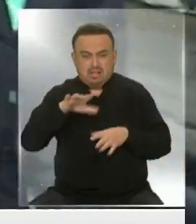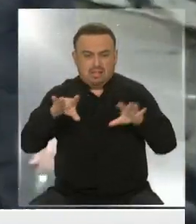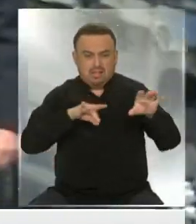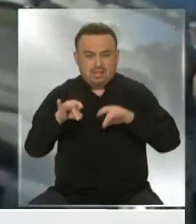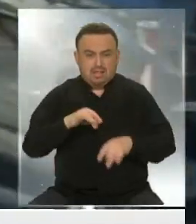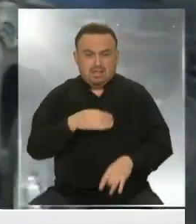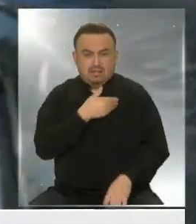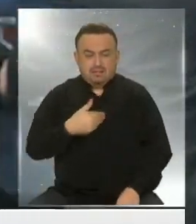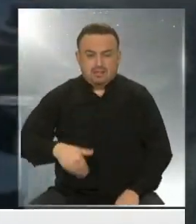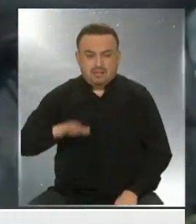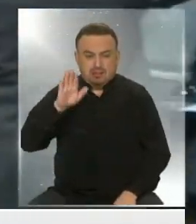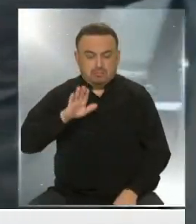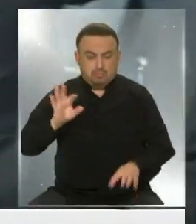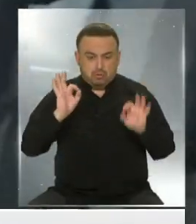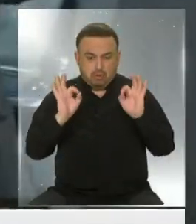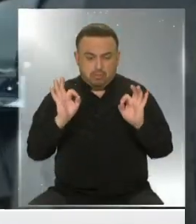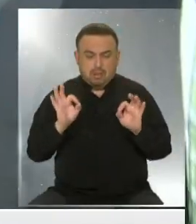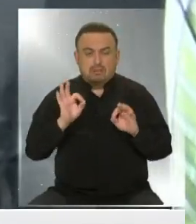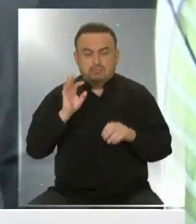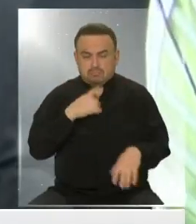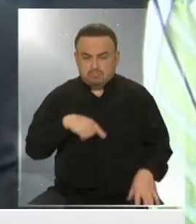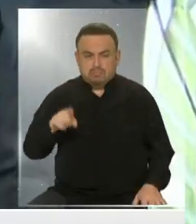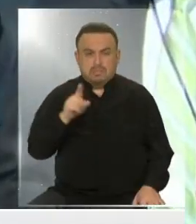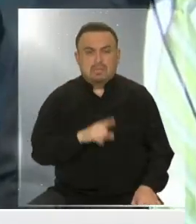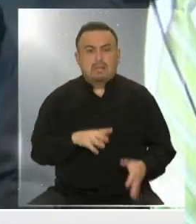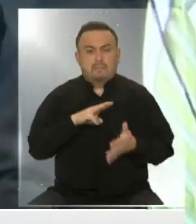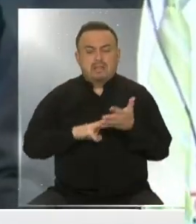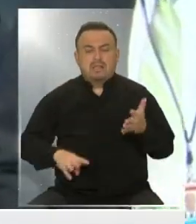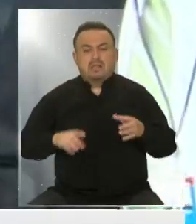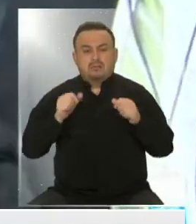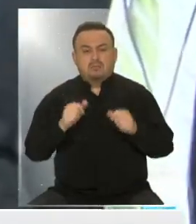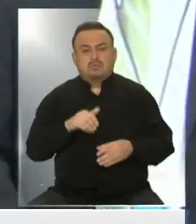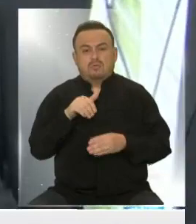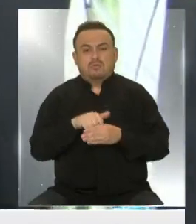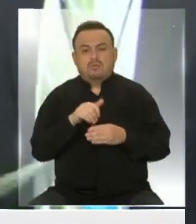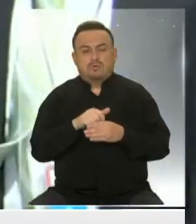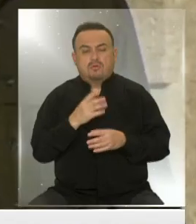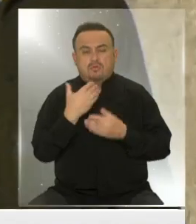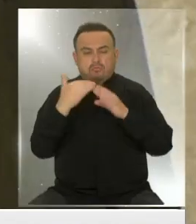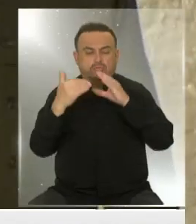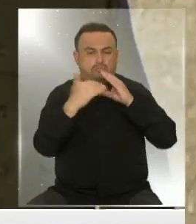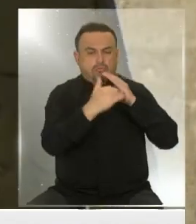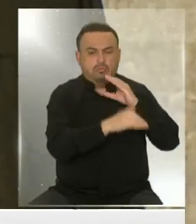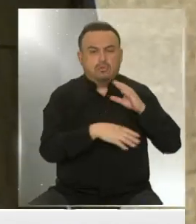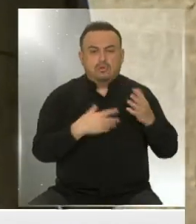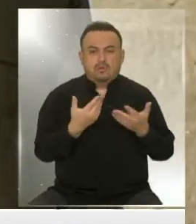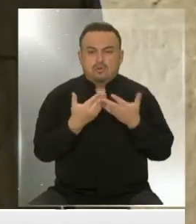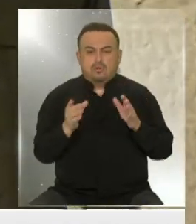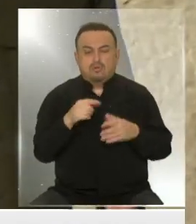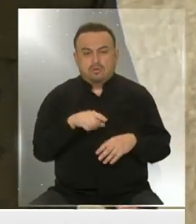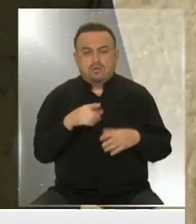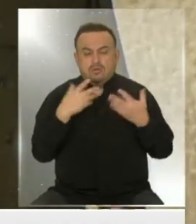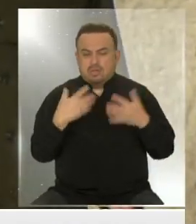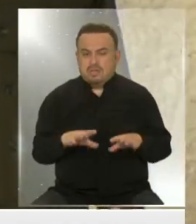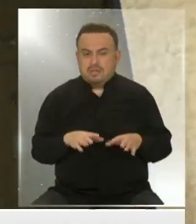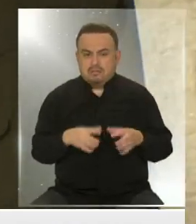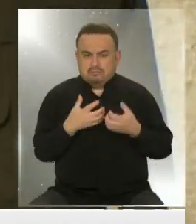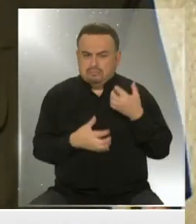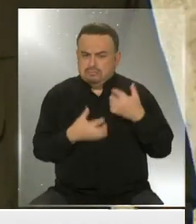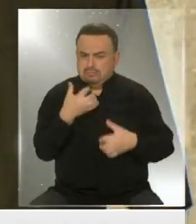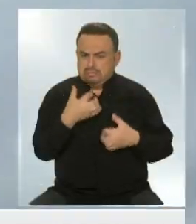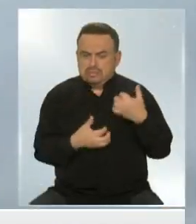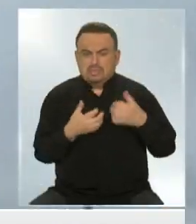presidenciales con normalidad y va a enviar materiales para poder votar por correo a todos los electores registrados y eso fue lo que sacó el impase